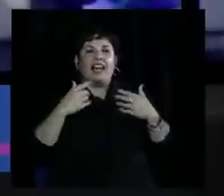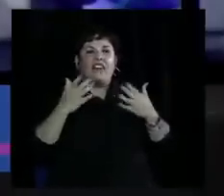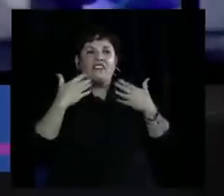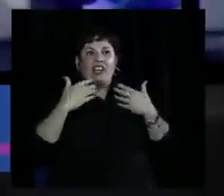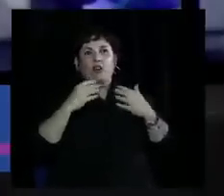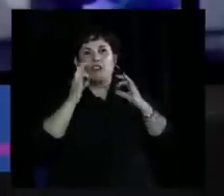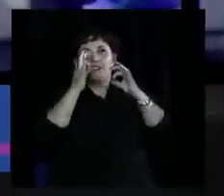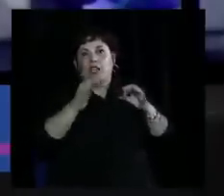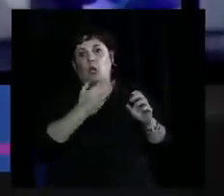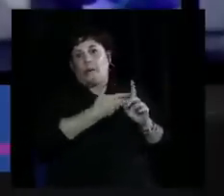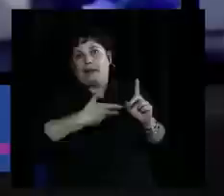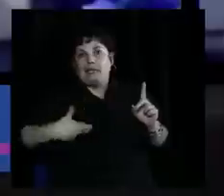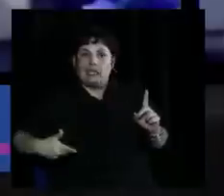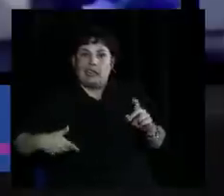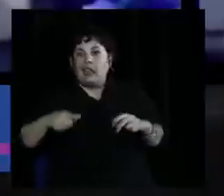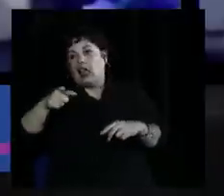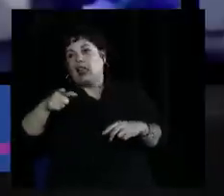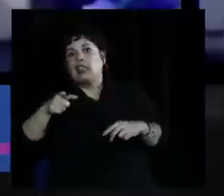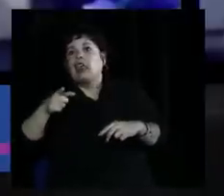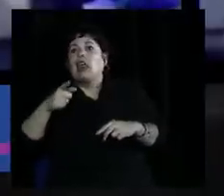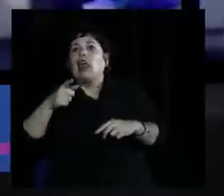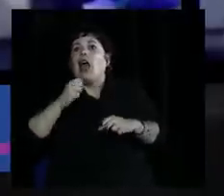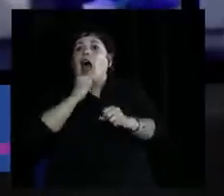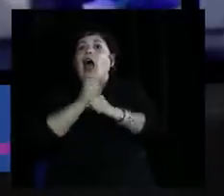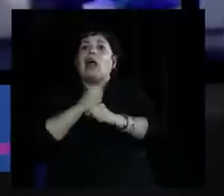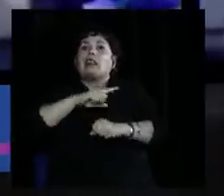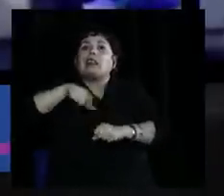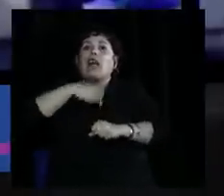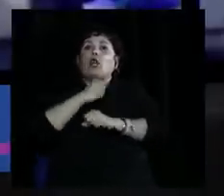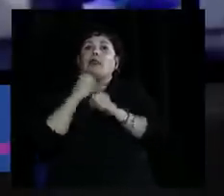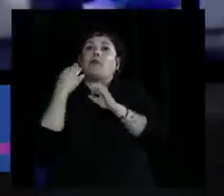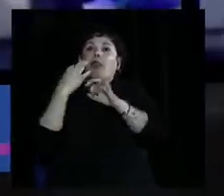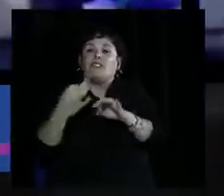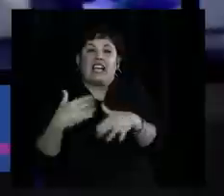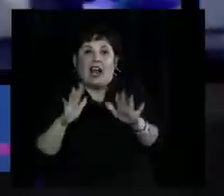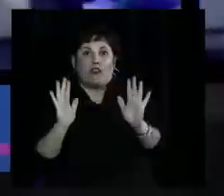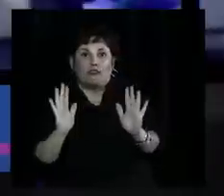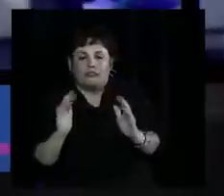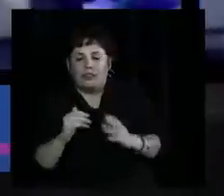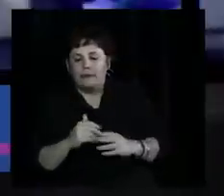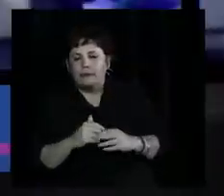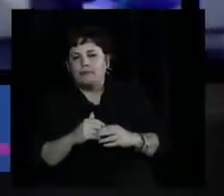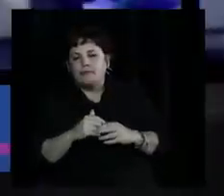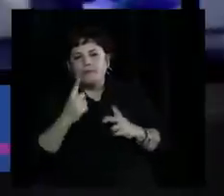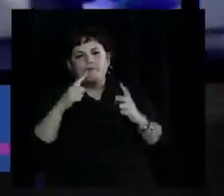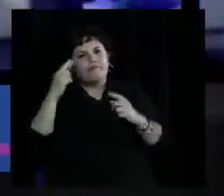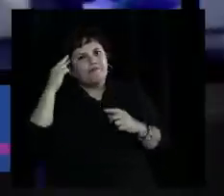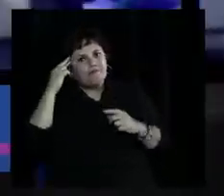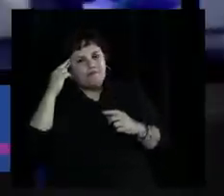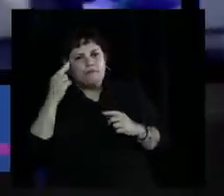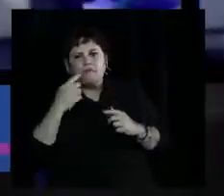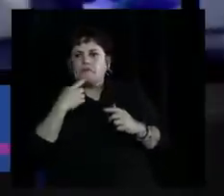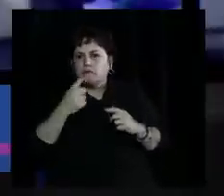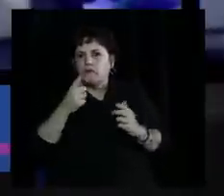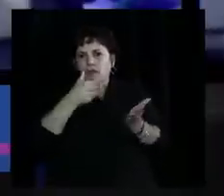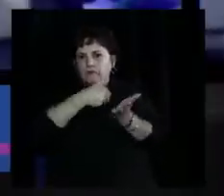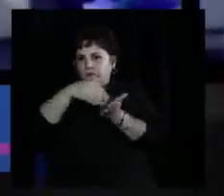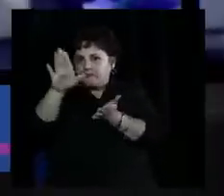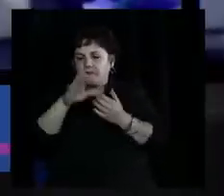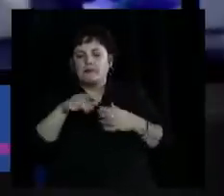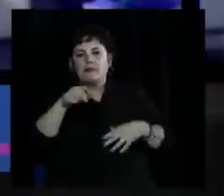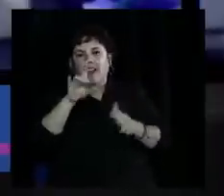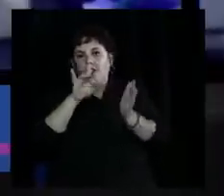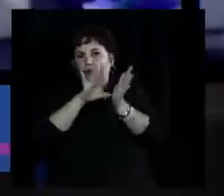miremos lejos, ¿no? No sabemos hasta dónde puede llegar. Exacto. Bueno, ¿qué reflexión nos merece esta destitución?